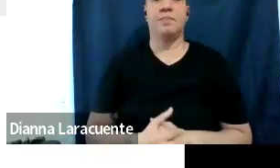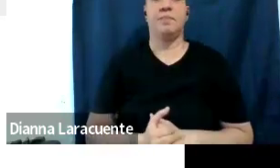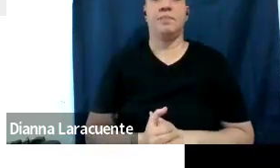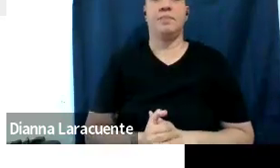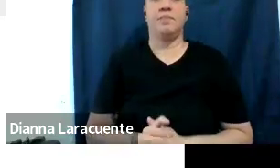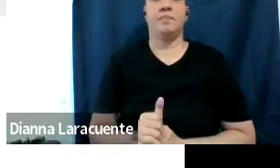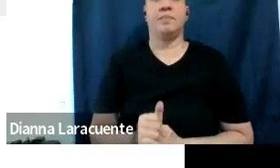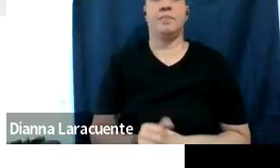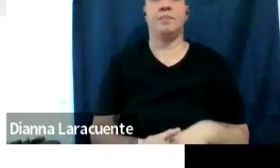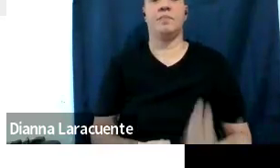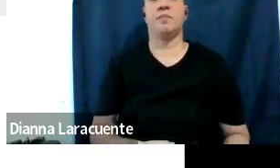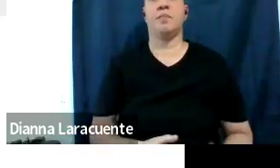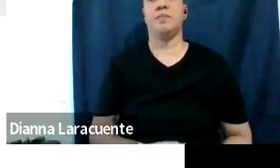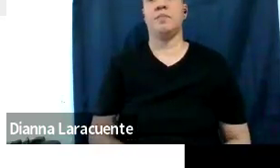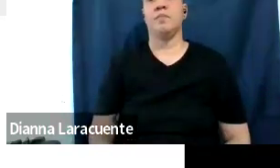Las elecciones